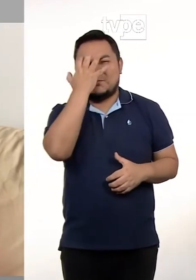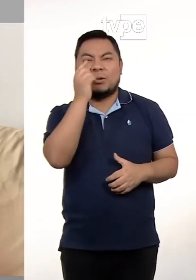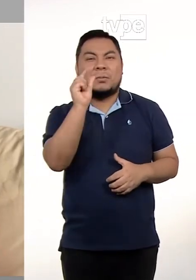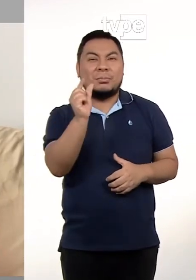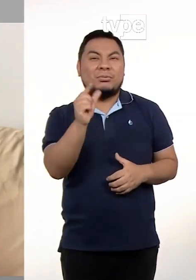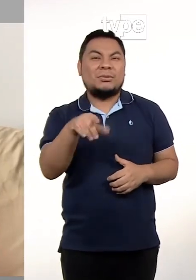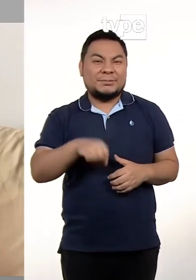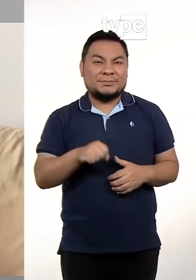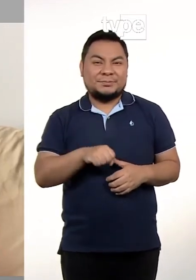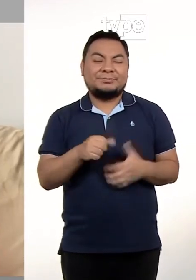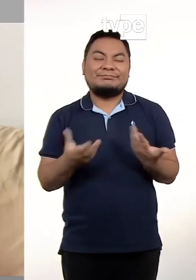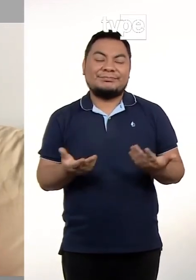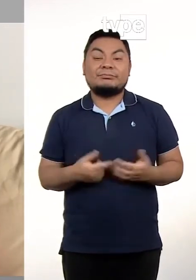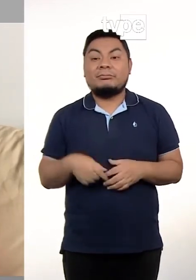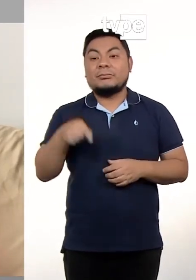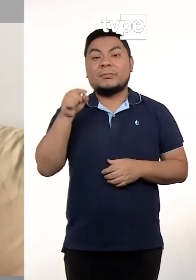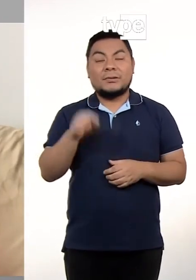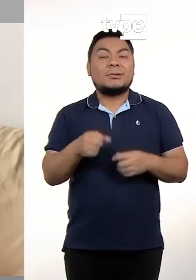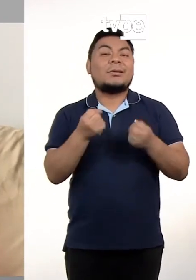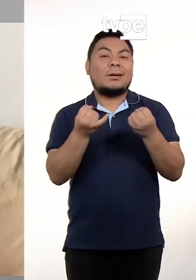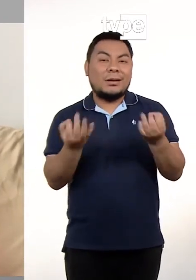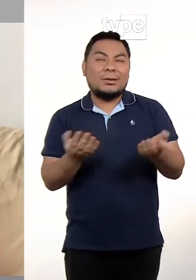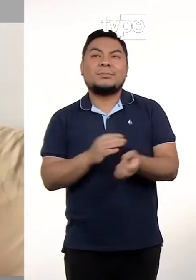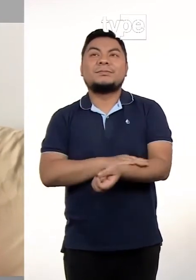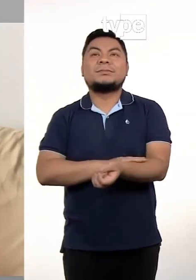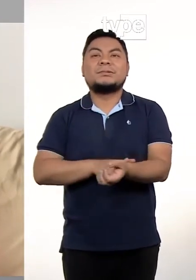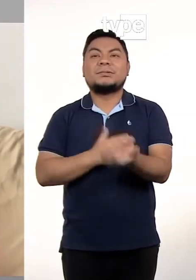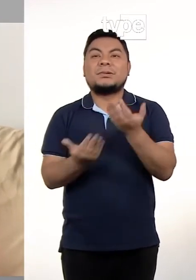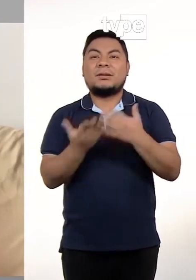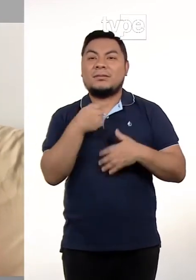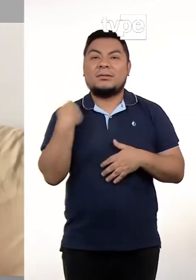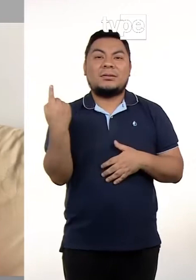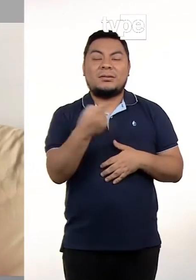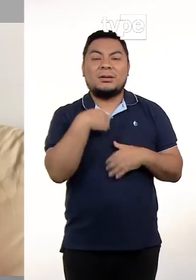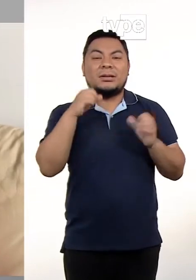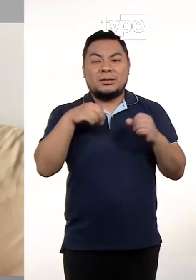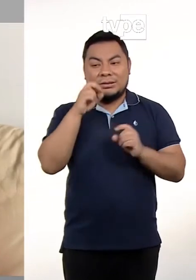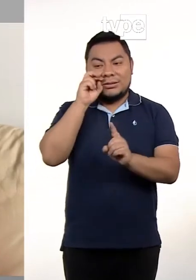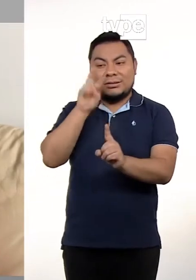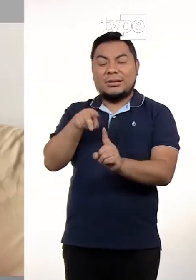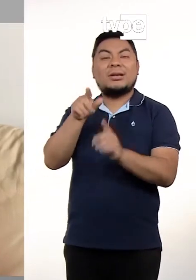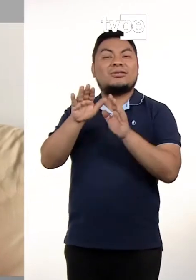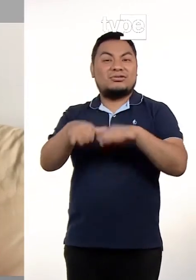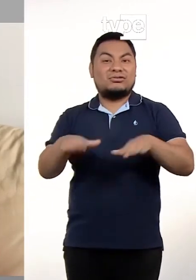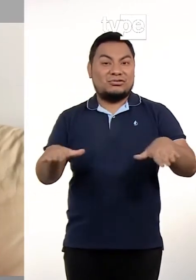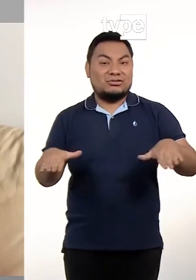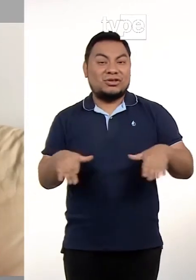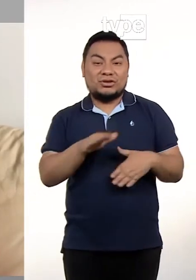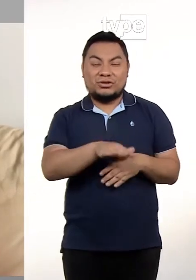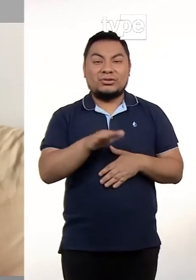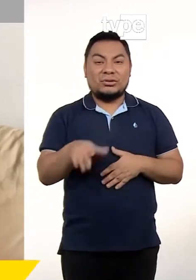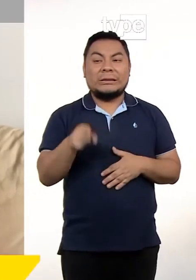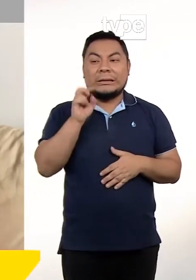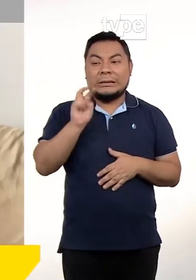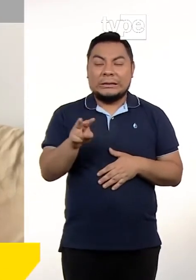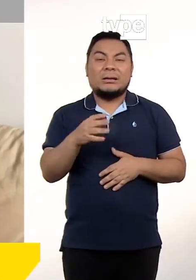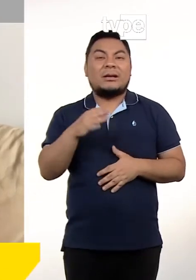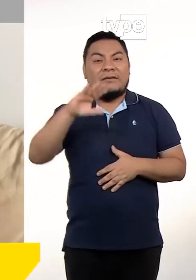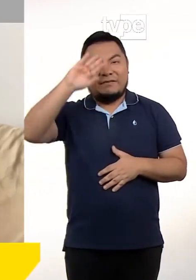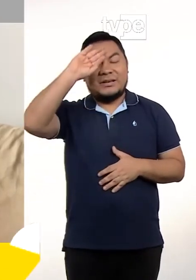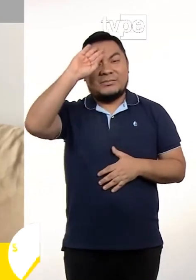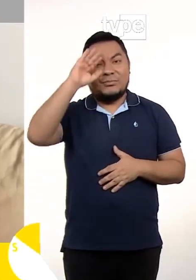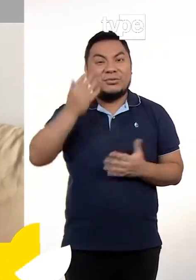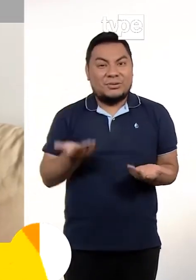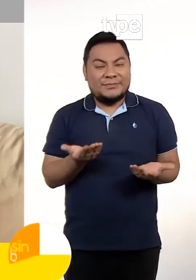y esto es algo que seguramente nosotros lo vamos a notar en nuestras niñas y en nuestros niños